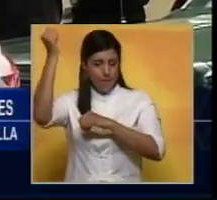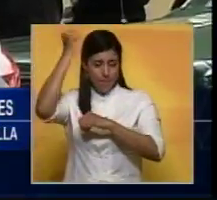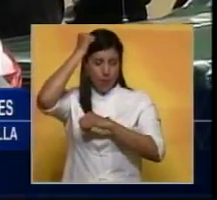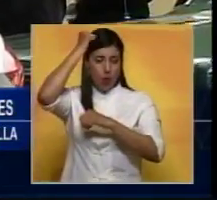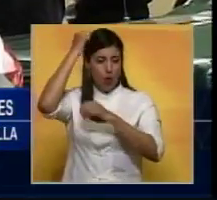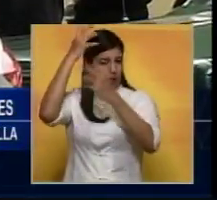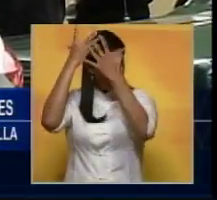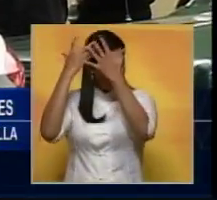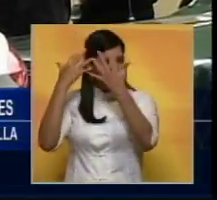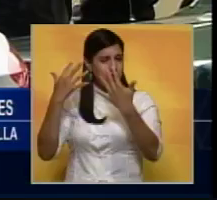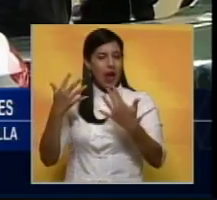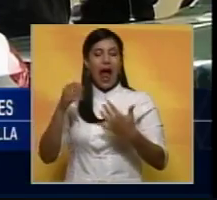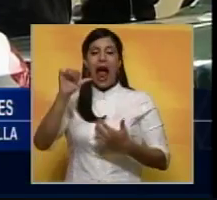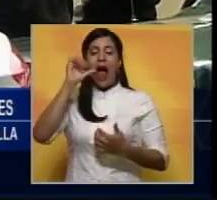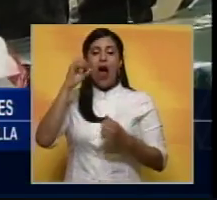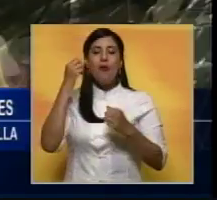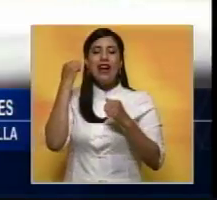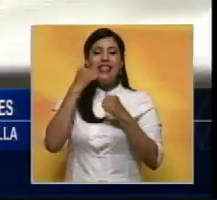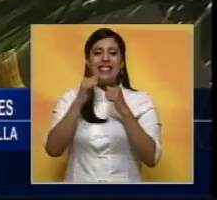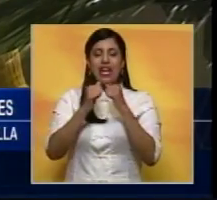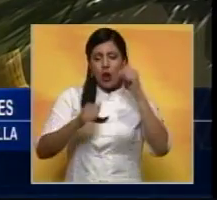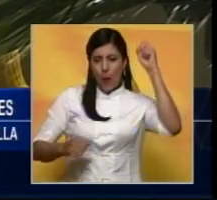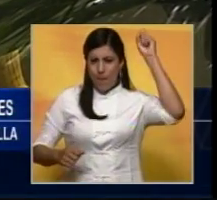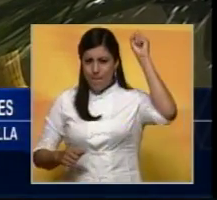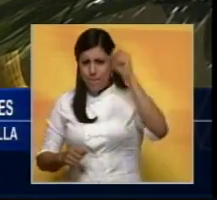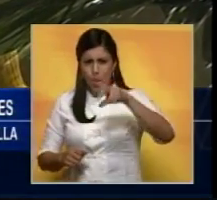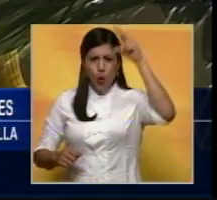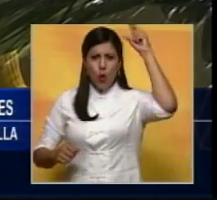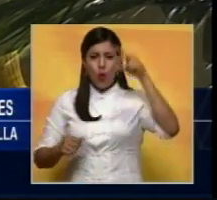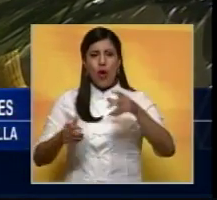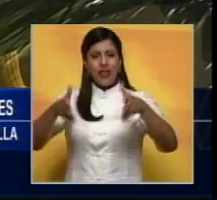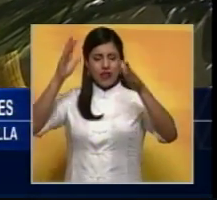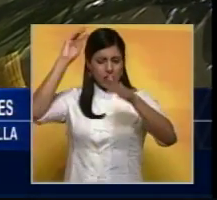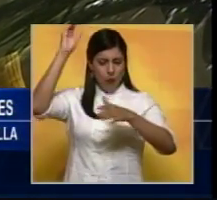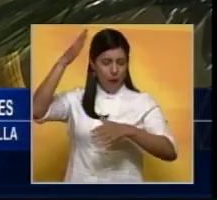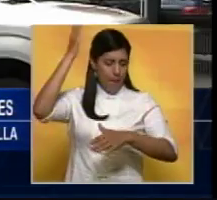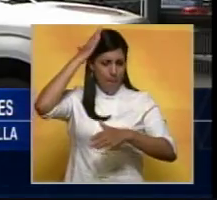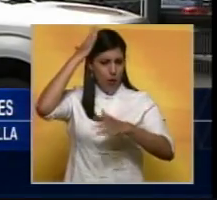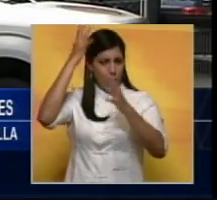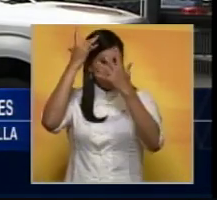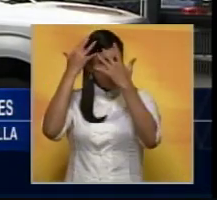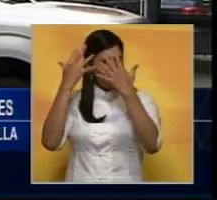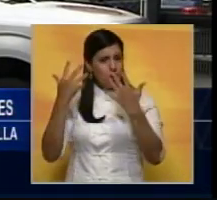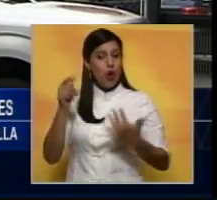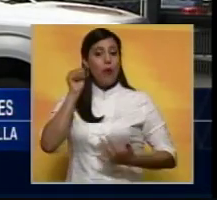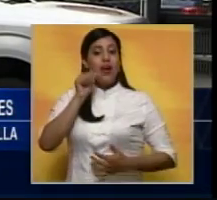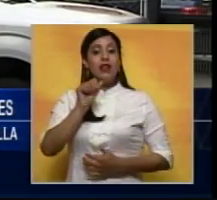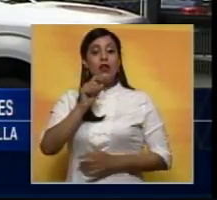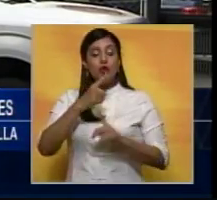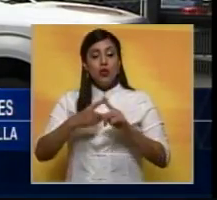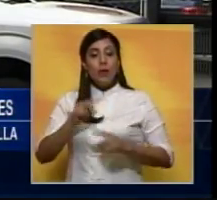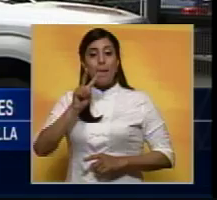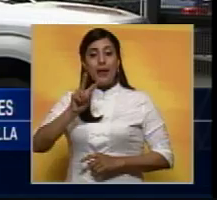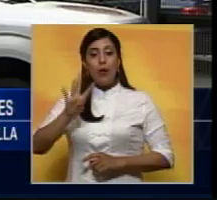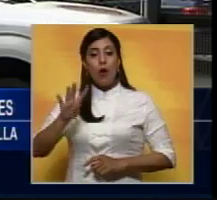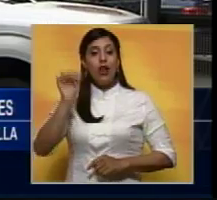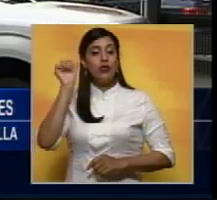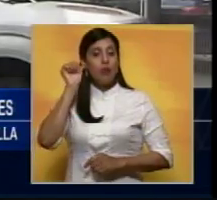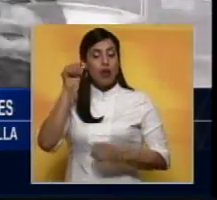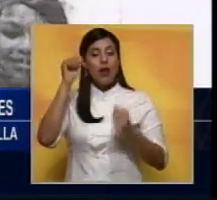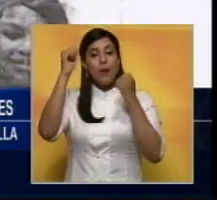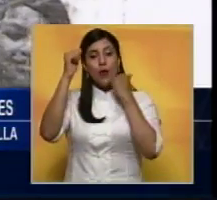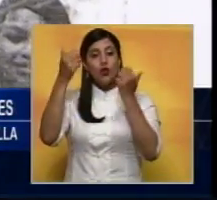la cabeza por una botella de agua congelada lanzada desde un edificio. Con este fallecimiento suman 24 las personas que han muerto durante